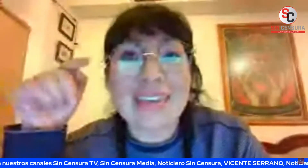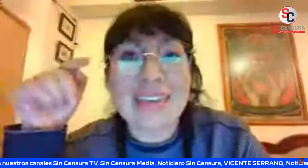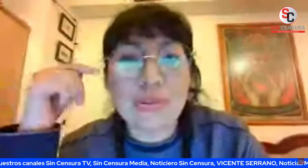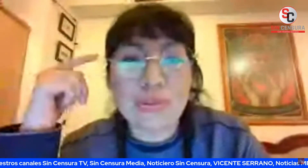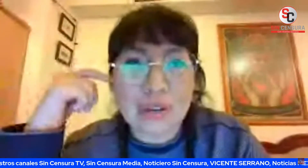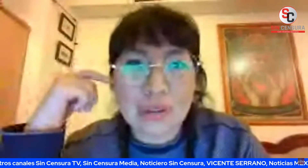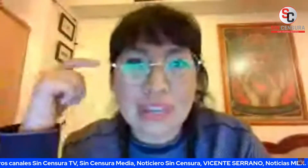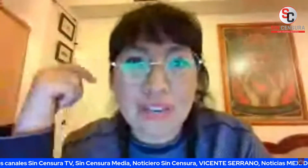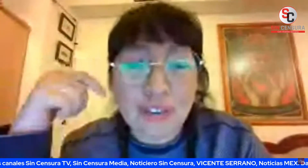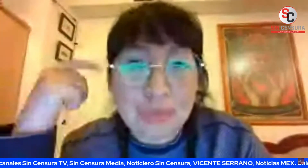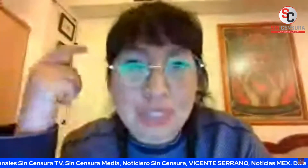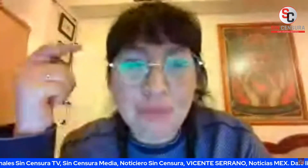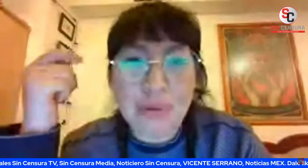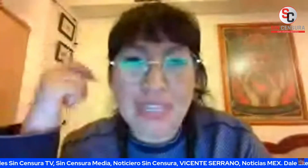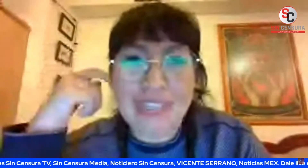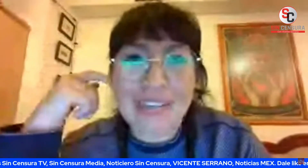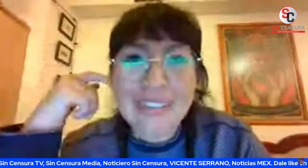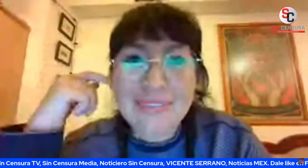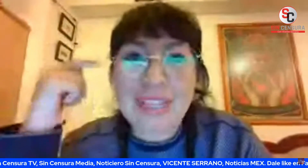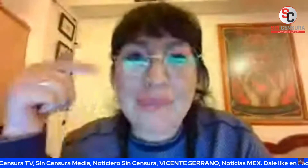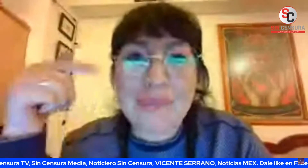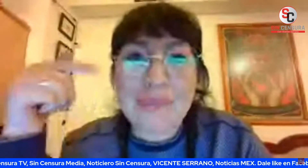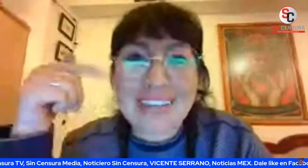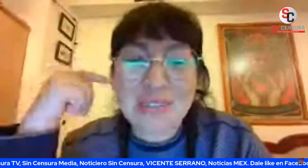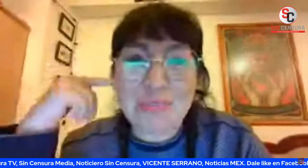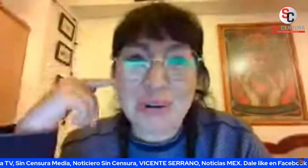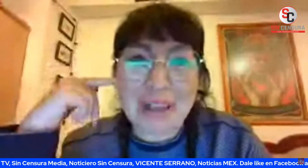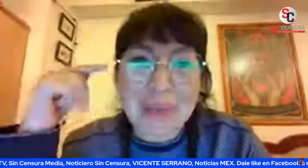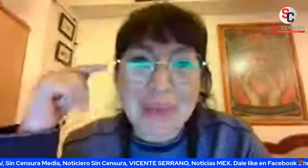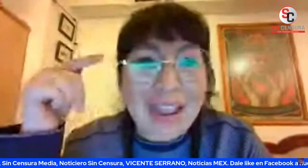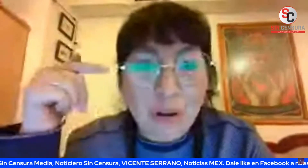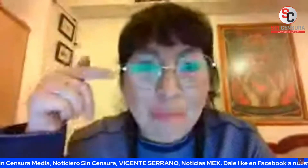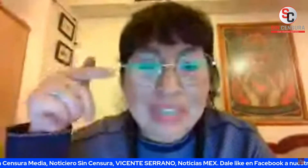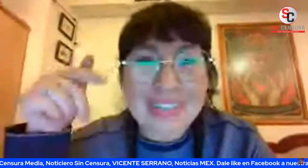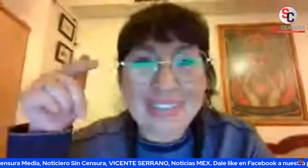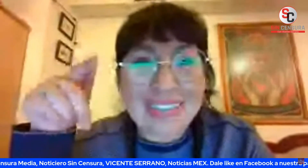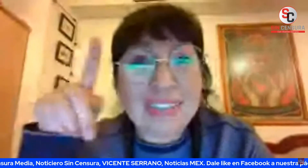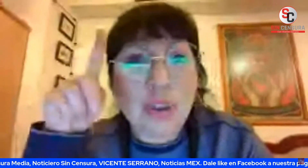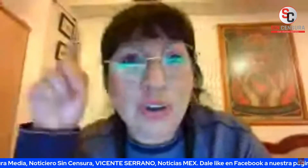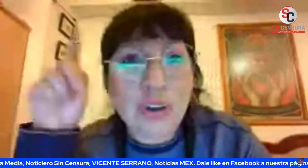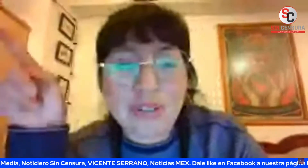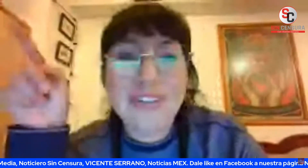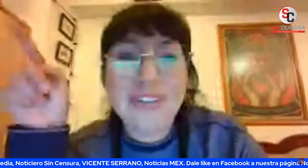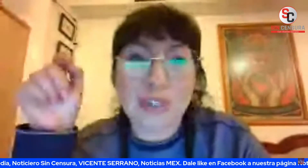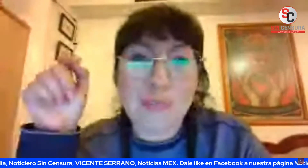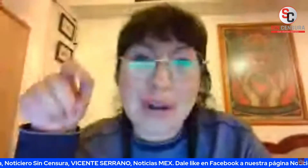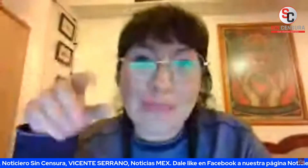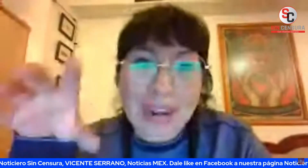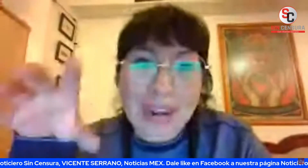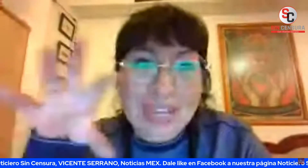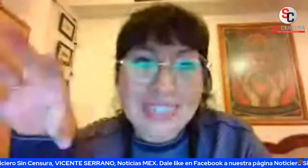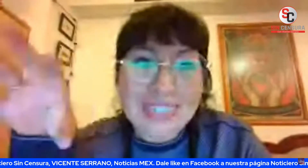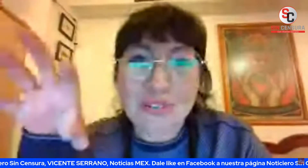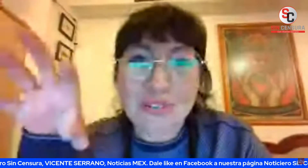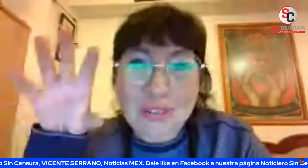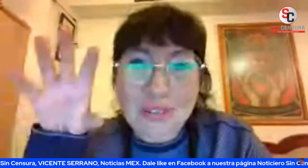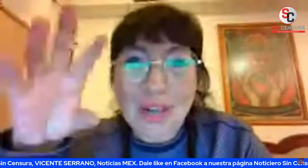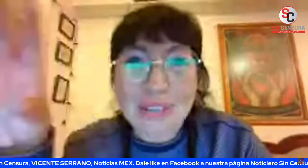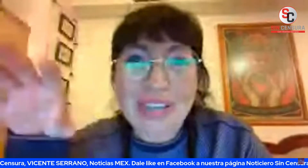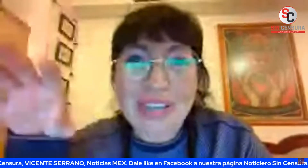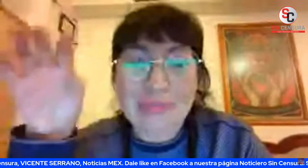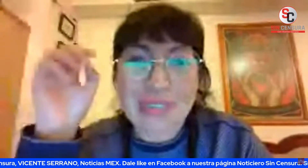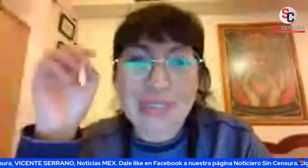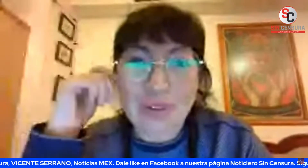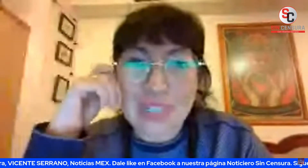política también tenía su programa Aló Presidente teórico, ¿no? Para hablar más ya conceptual, teóricamente, de lo que se estaba viviendo en